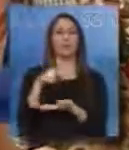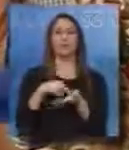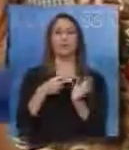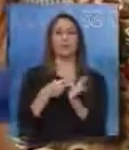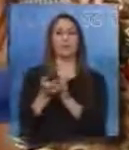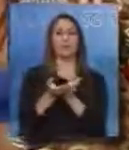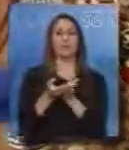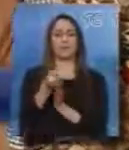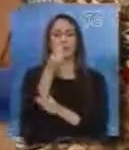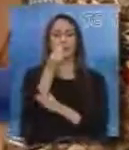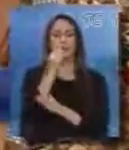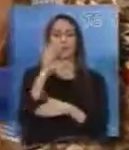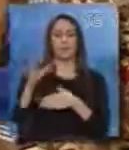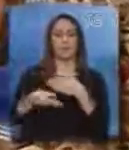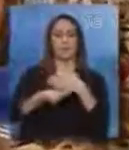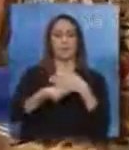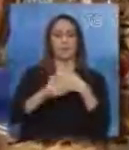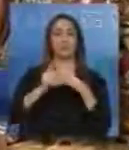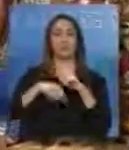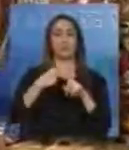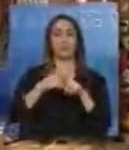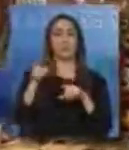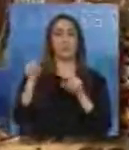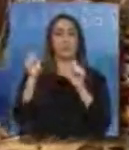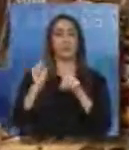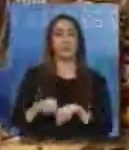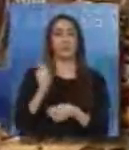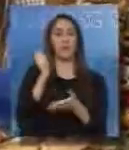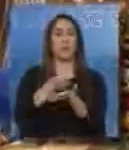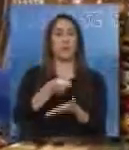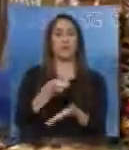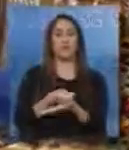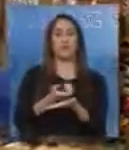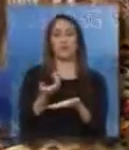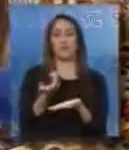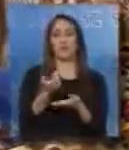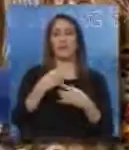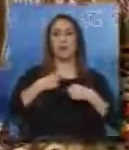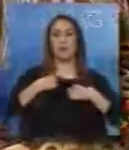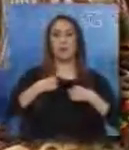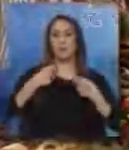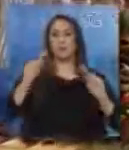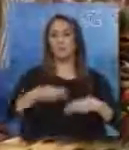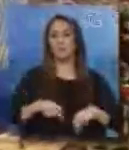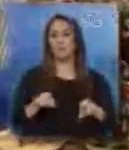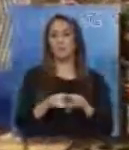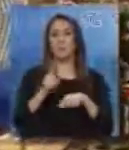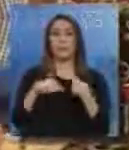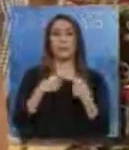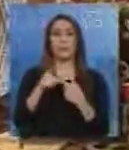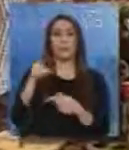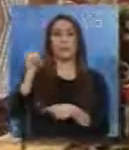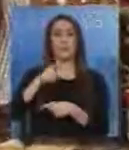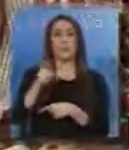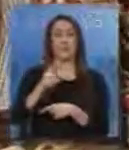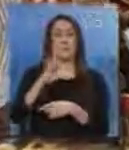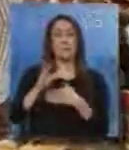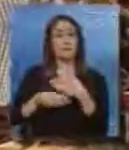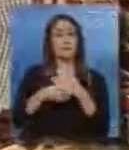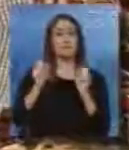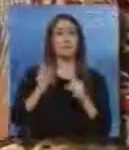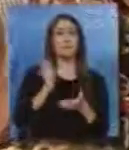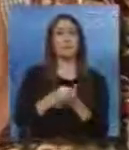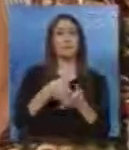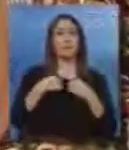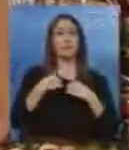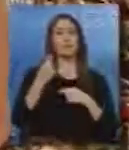de alimentación adicional. Incluso ya van a poder comprar las prendas de vestir, por ejemplo, cuando necesiten una dotación adicional, y